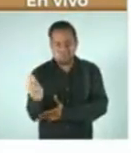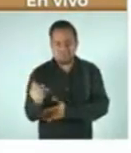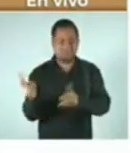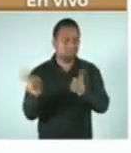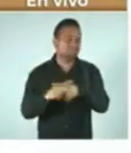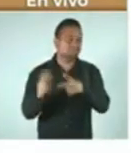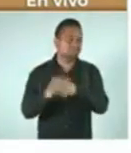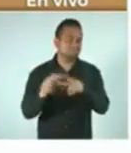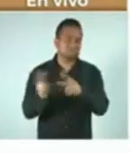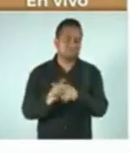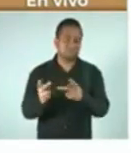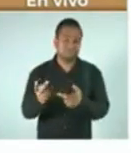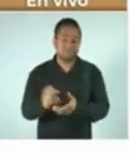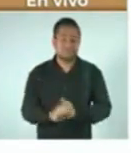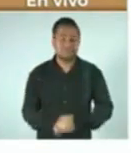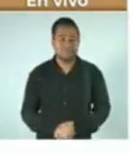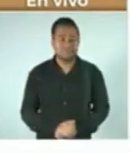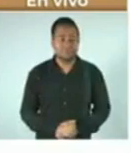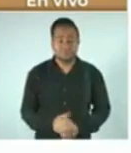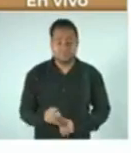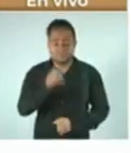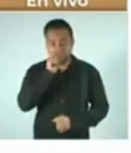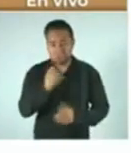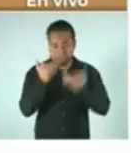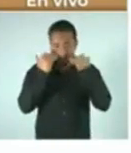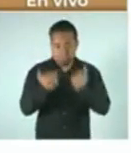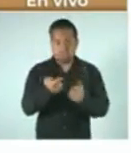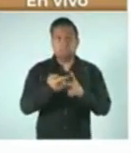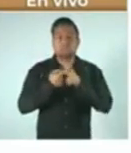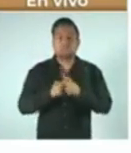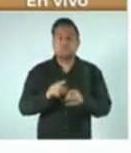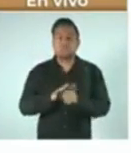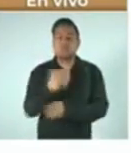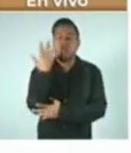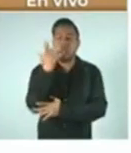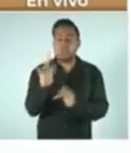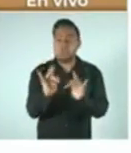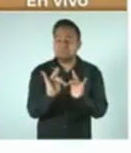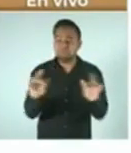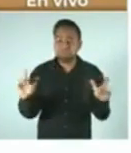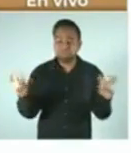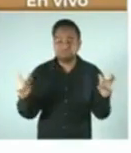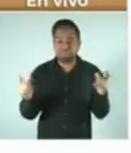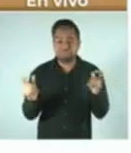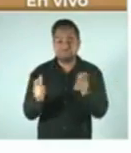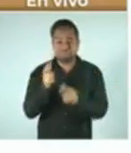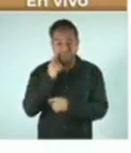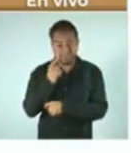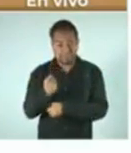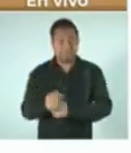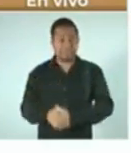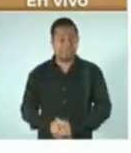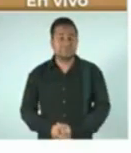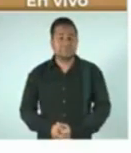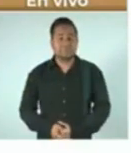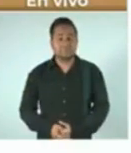en las comunidades. Pero ahí también ya empezó a avanzar la tala clandestina.